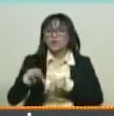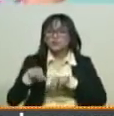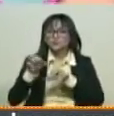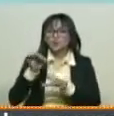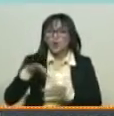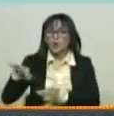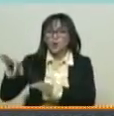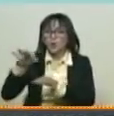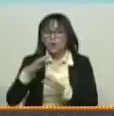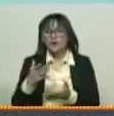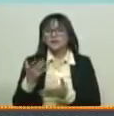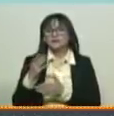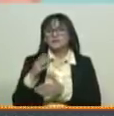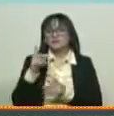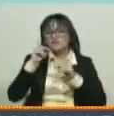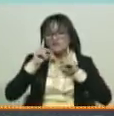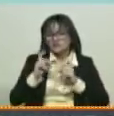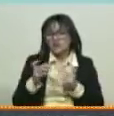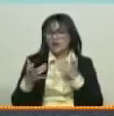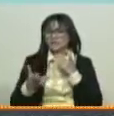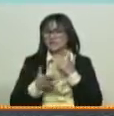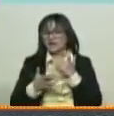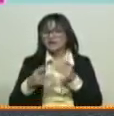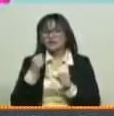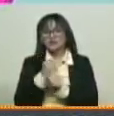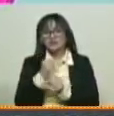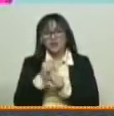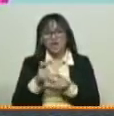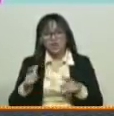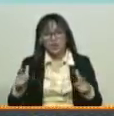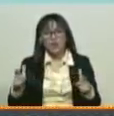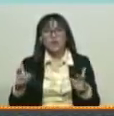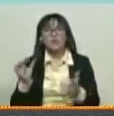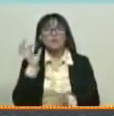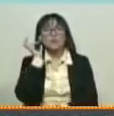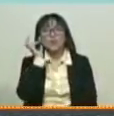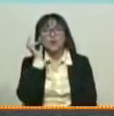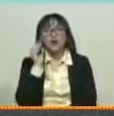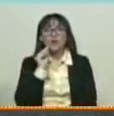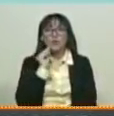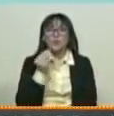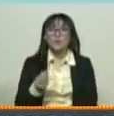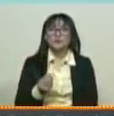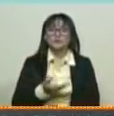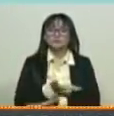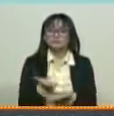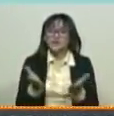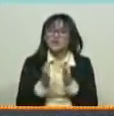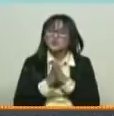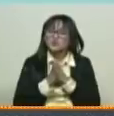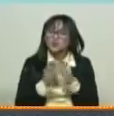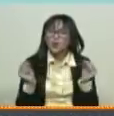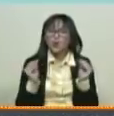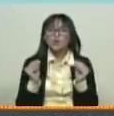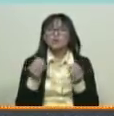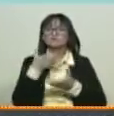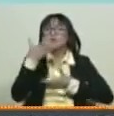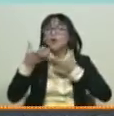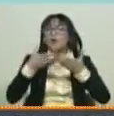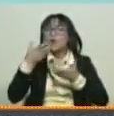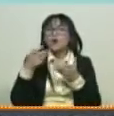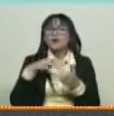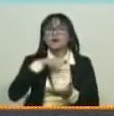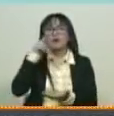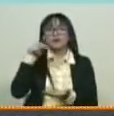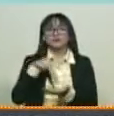clase media, a los profesionales y técnicos, la red de trabajadores, de mujeres, de juventudes. Todo ha sido un clamor nacional